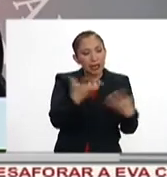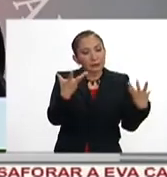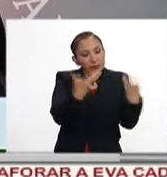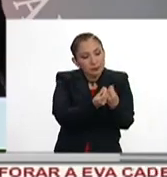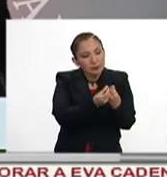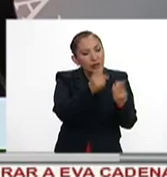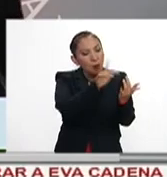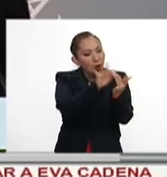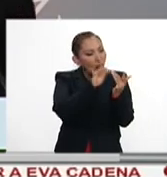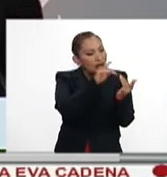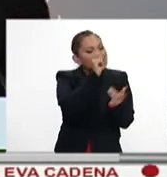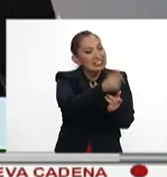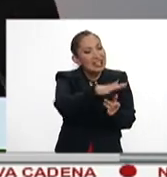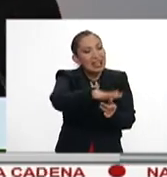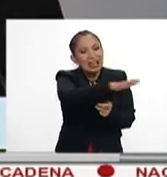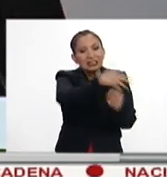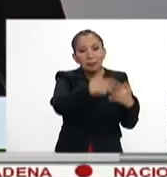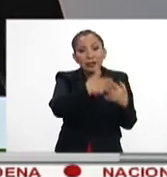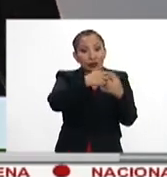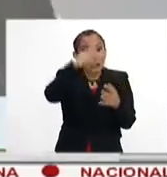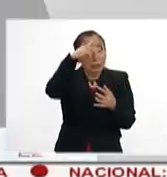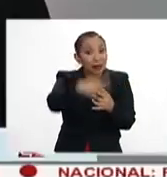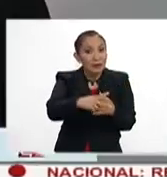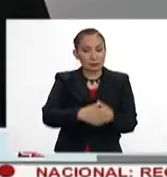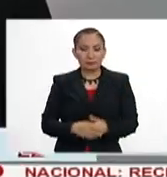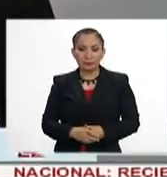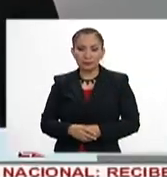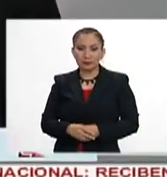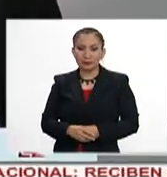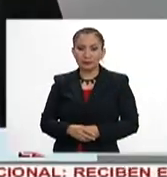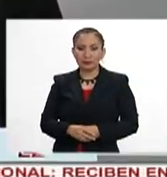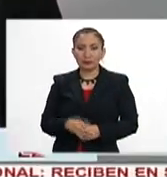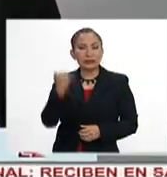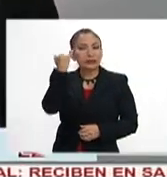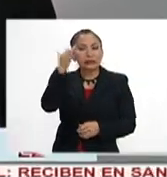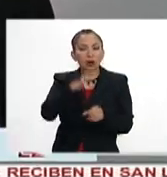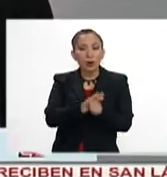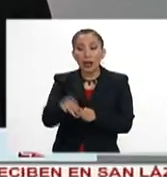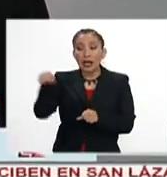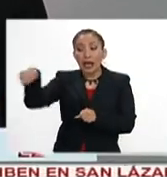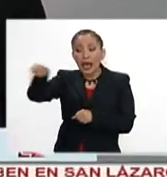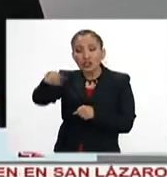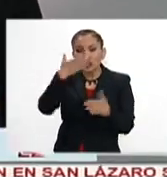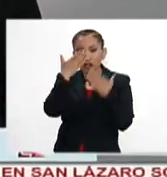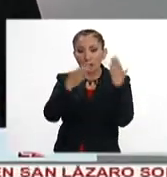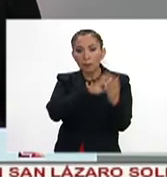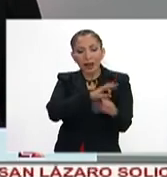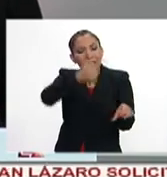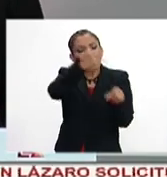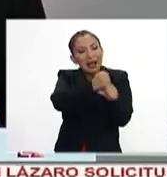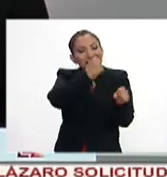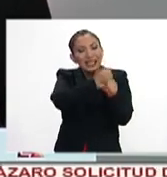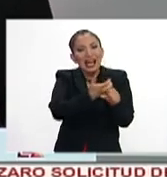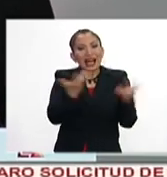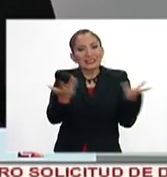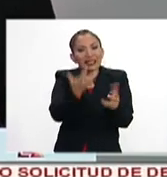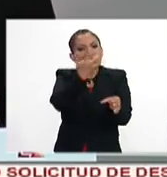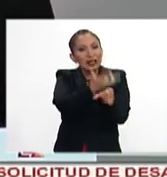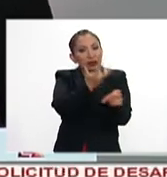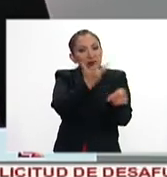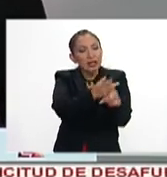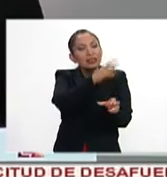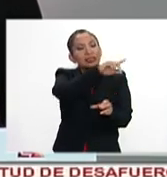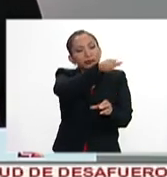además que tengan un contacto con empresarios mexicanos. La idea es que puedan hacer sus prácticas en Estados Unidos